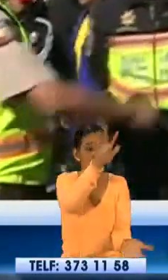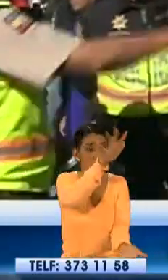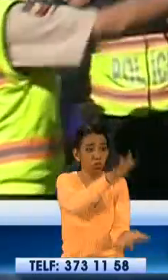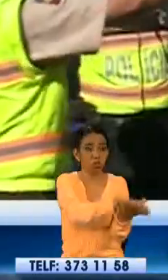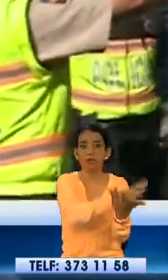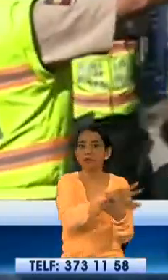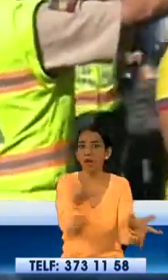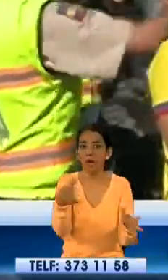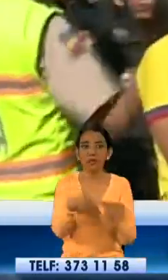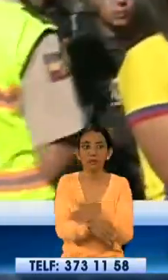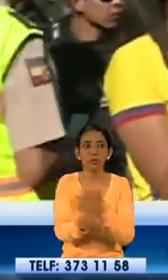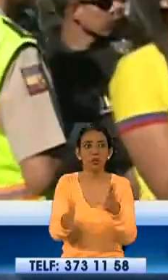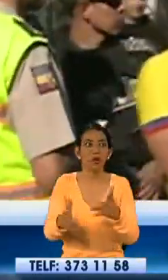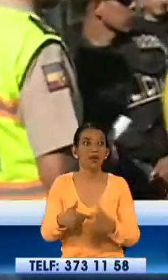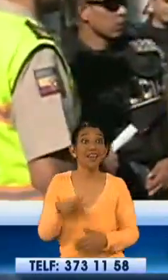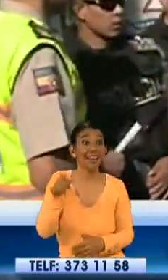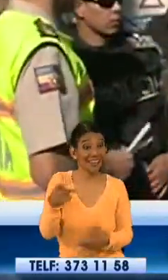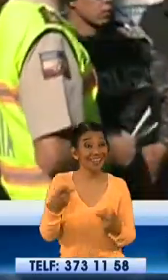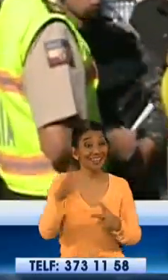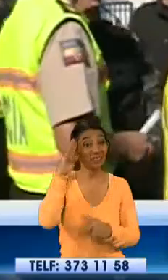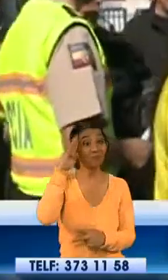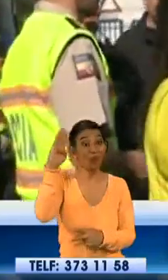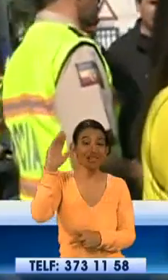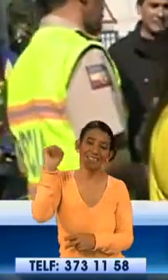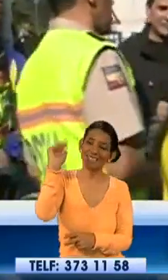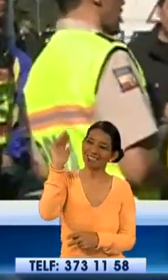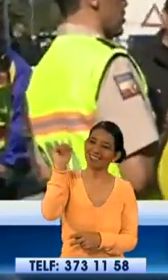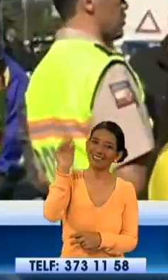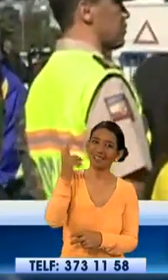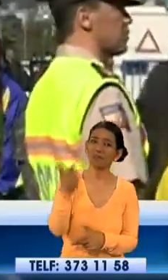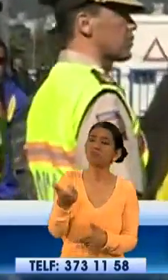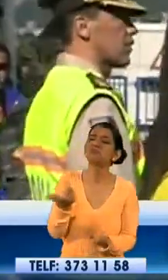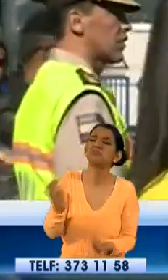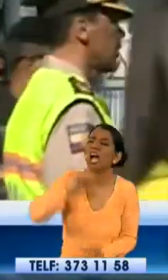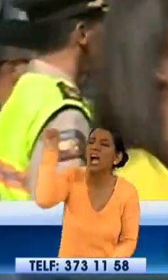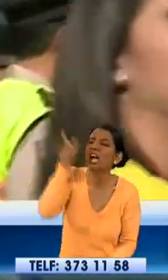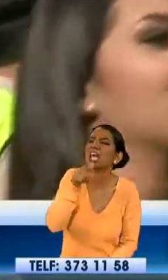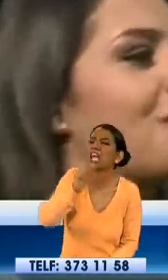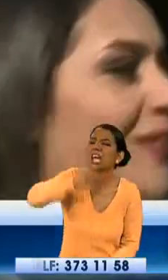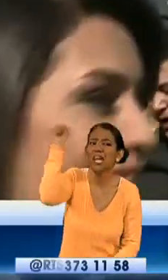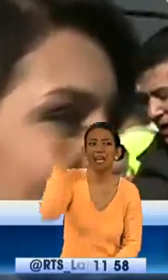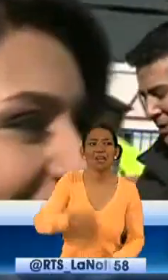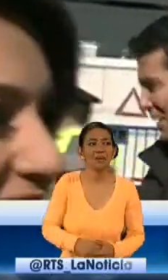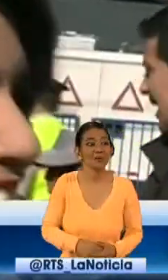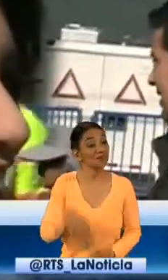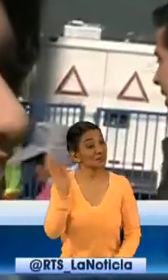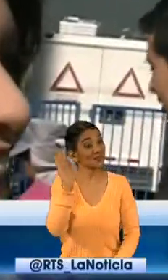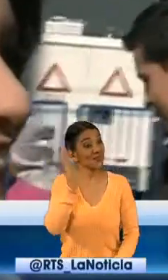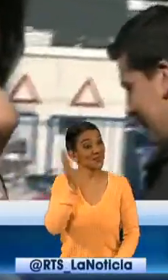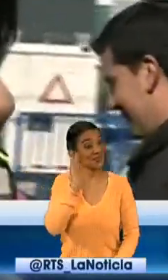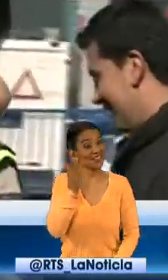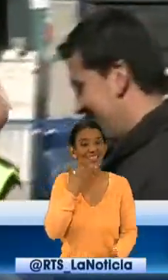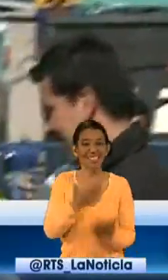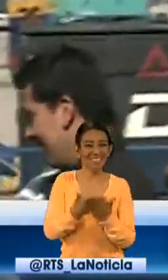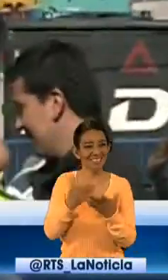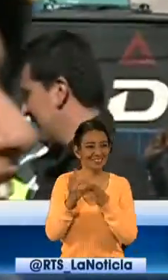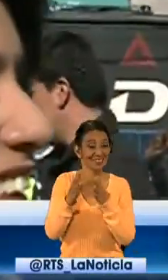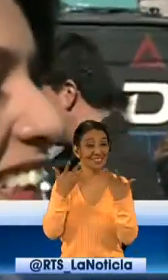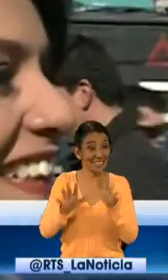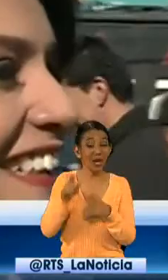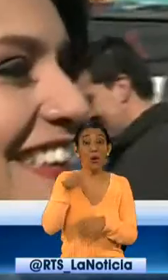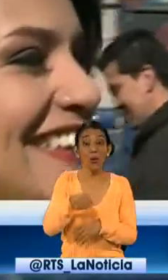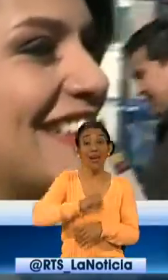aquí con Paquito para que nos cuente un poquito. ¿Cuál es tu pronóstico, Paquito, para el día de hoy? Hola, hola, qué chévere estar aquí con ustedes. Hoy vamos a